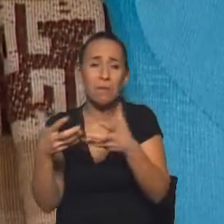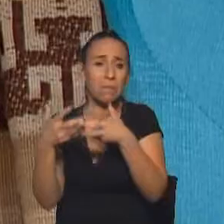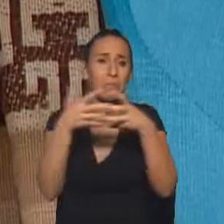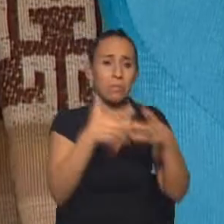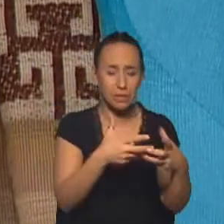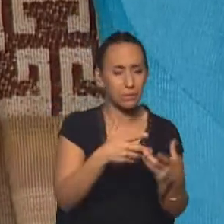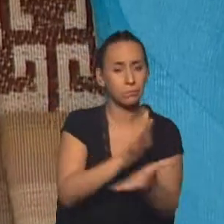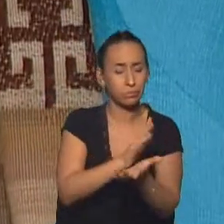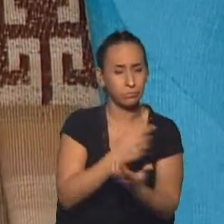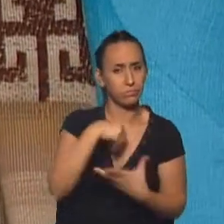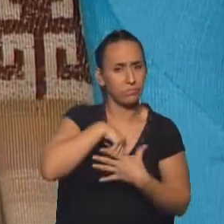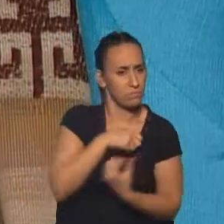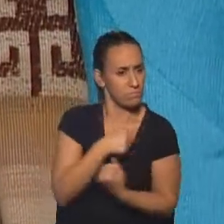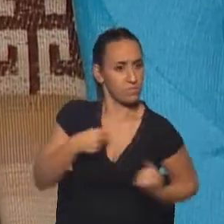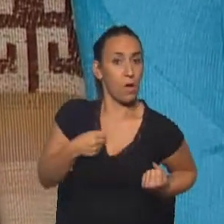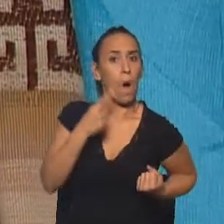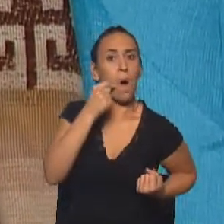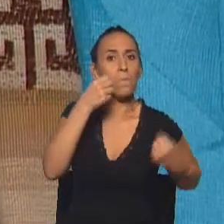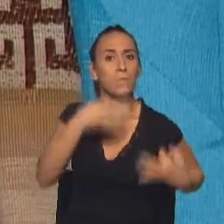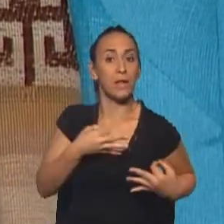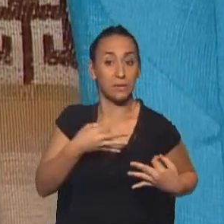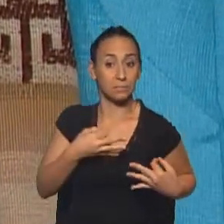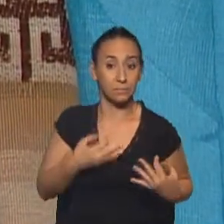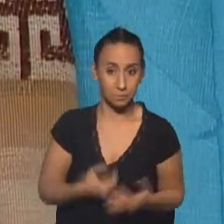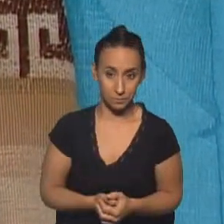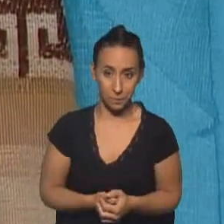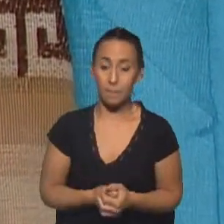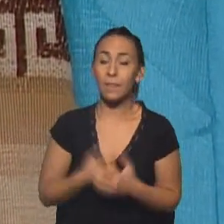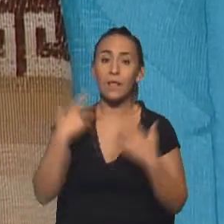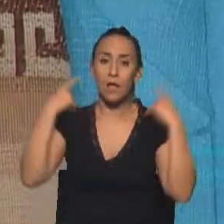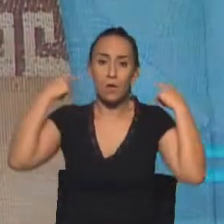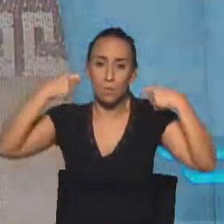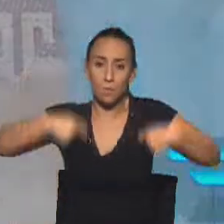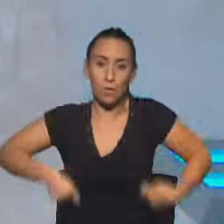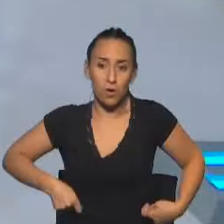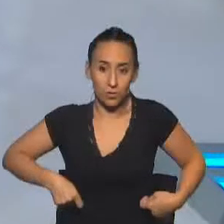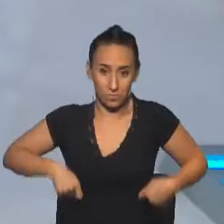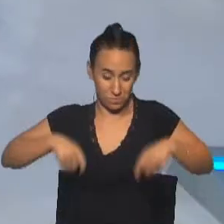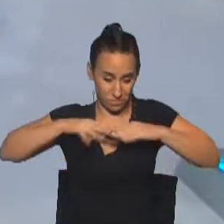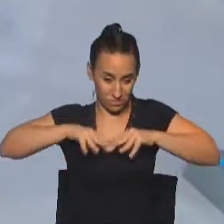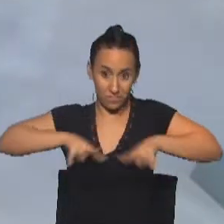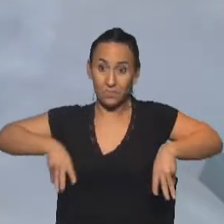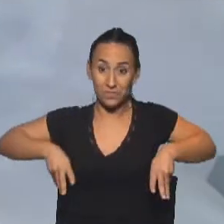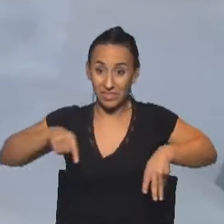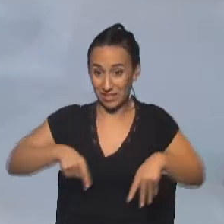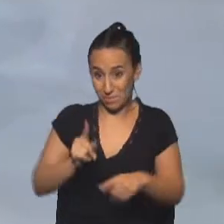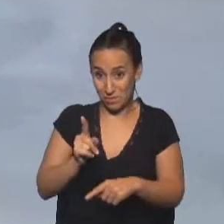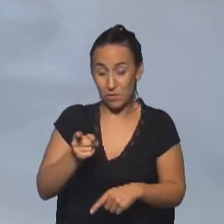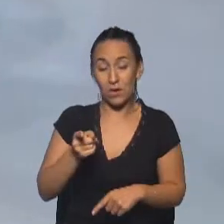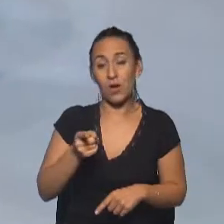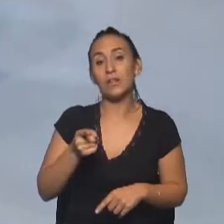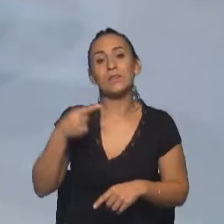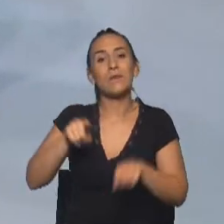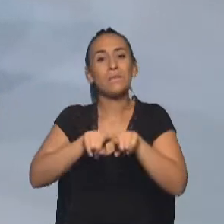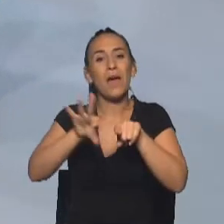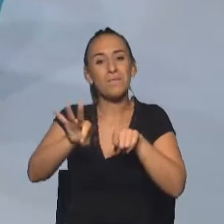en una circunstancia especial, que fue la despedida. Este poncho, Néstor lo lucía cada vez que llevaba